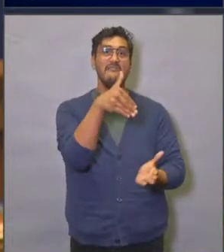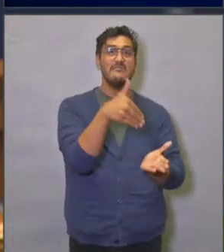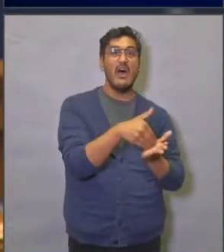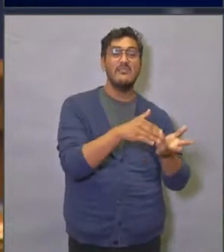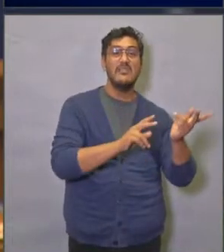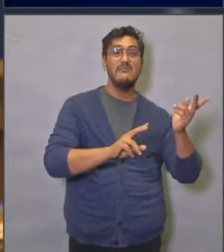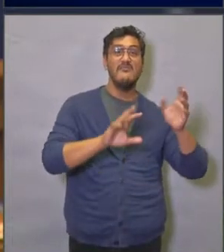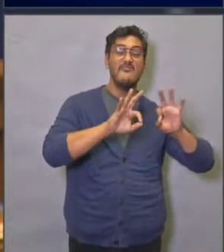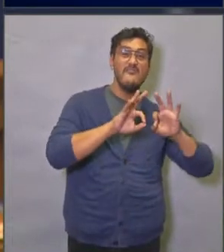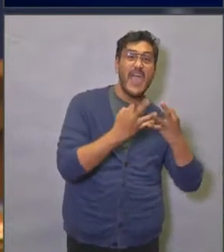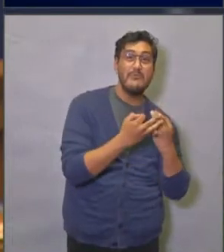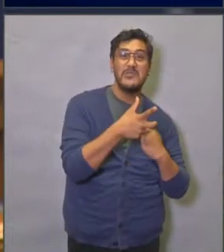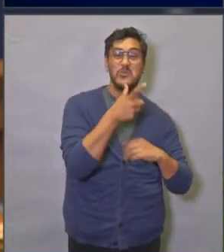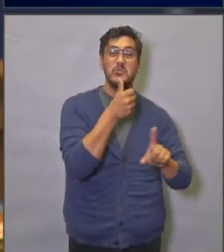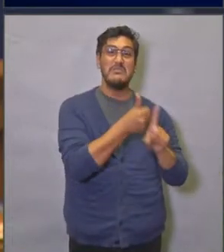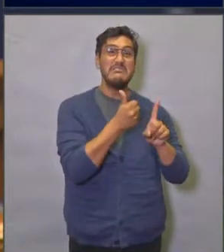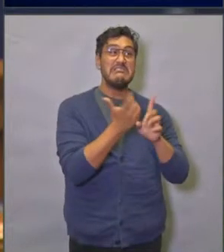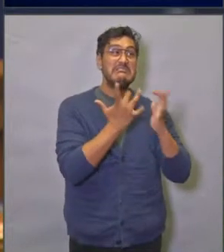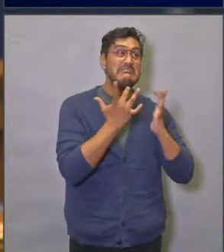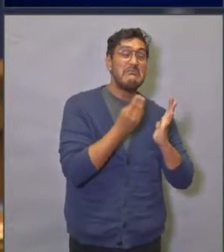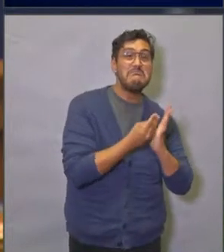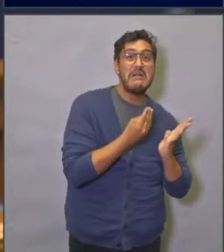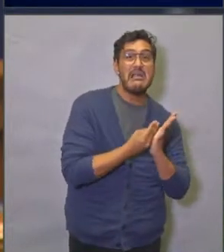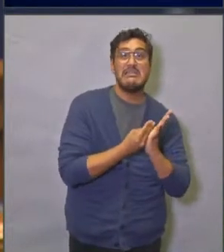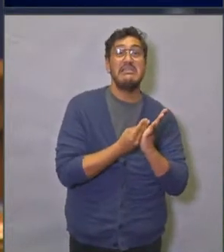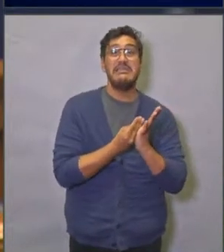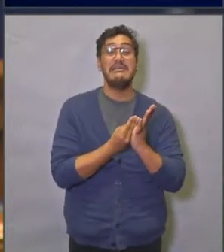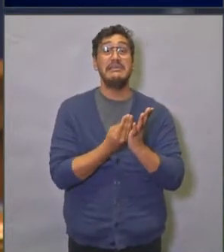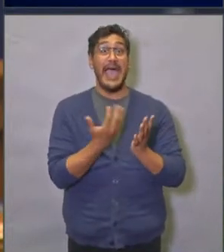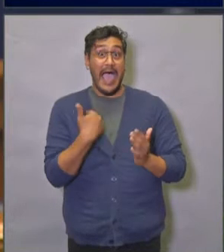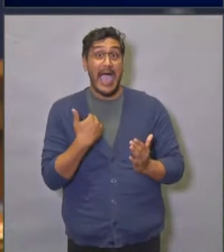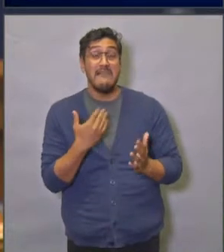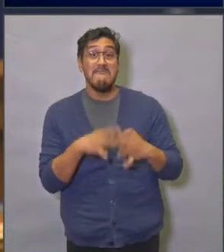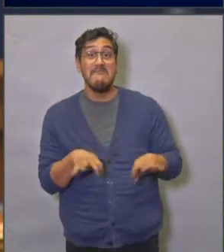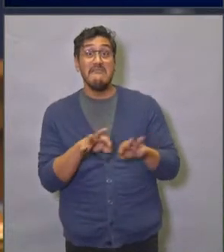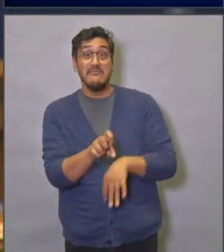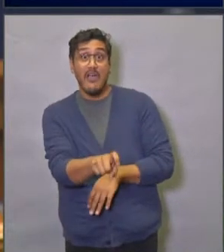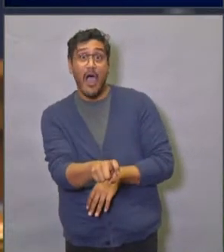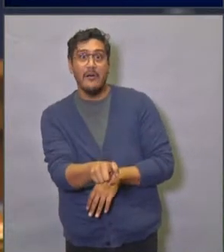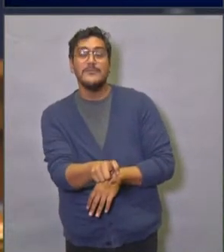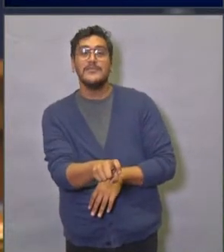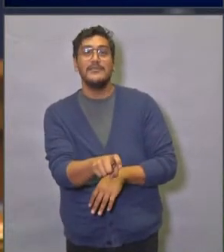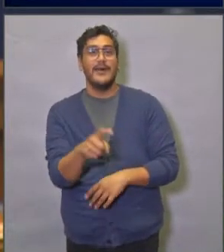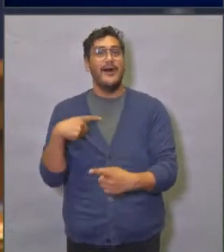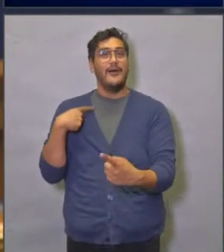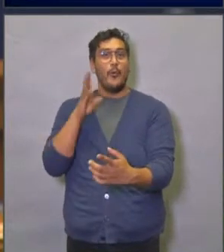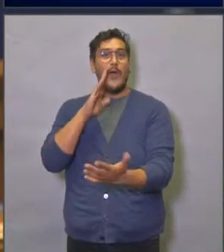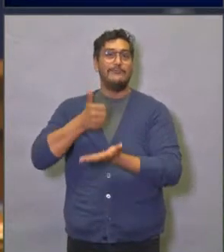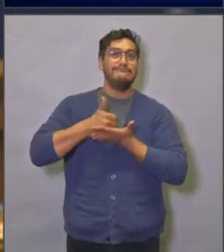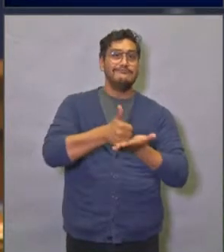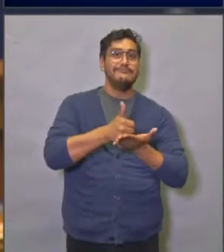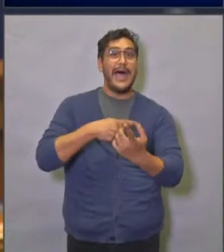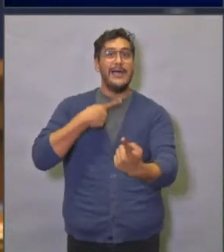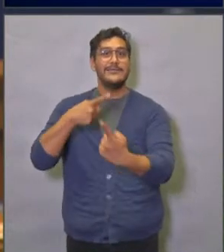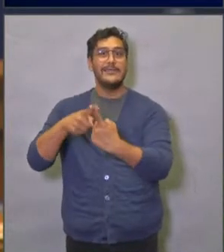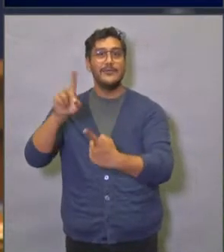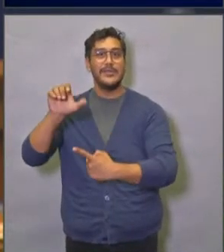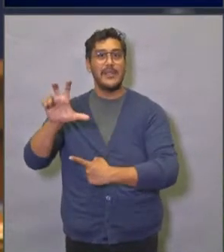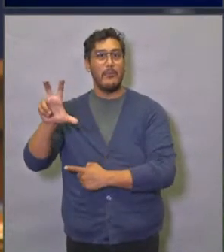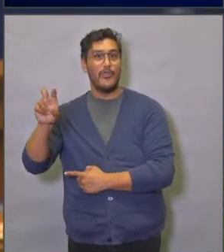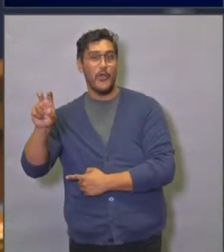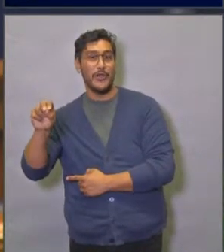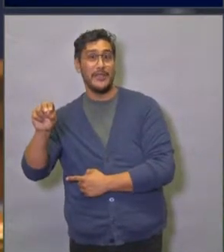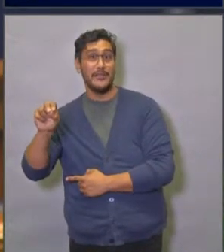recursos y trabajadores esenciales hasta el 30 de diciembre en este año. Las familias que son